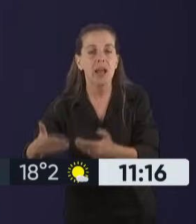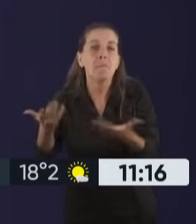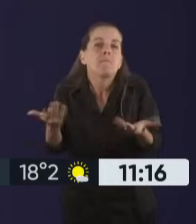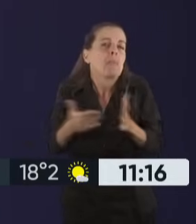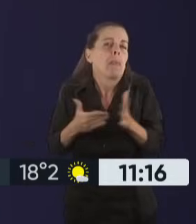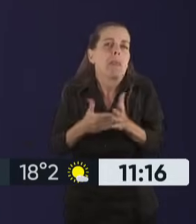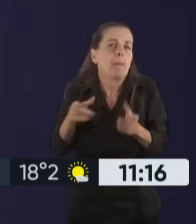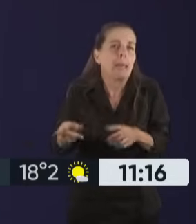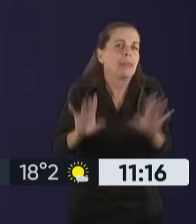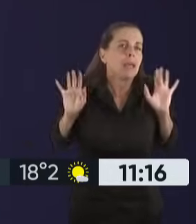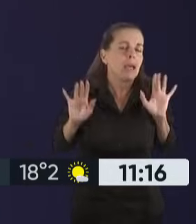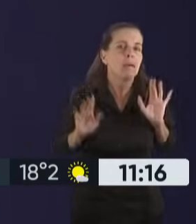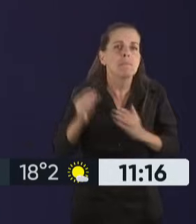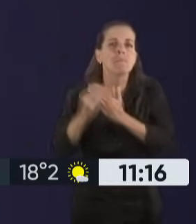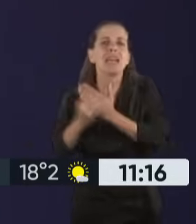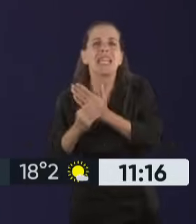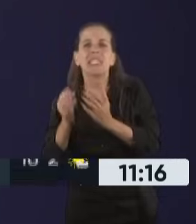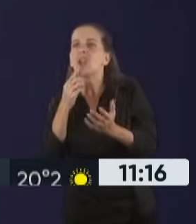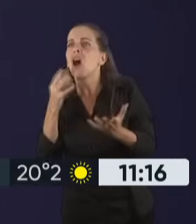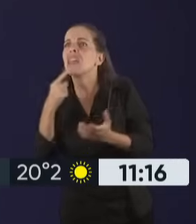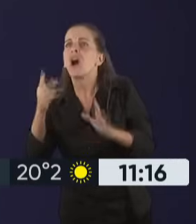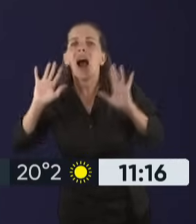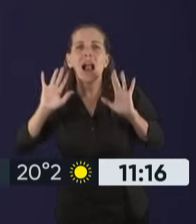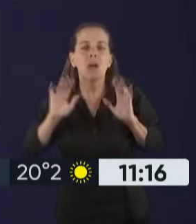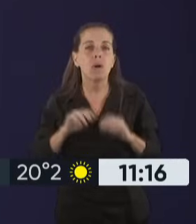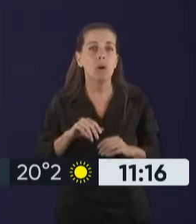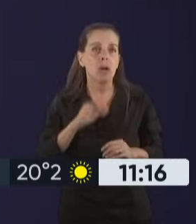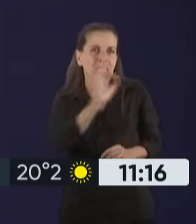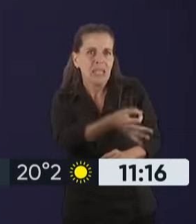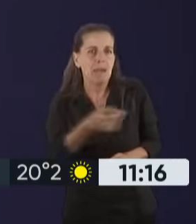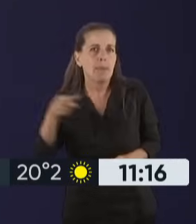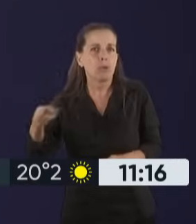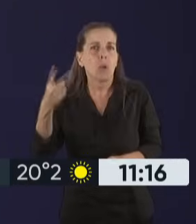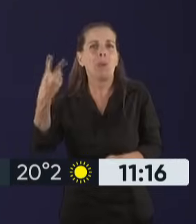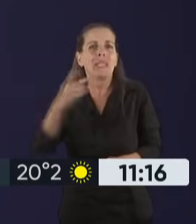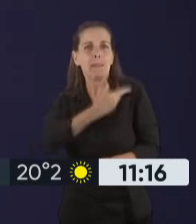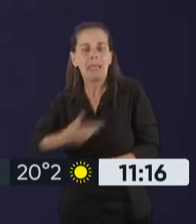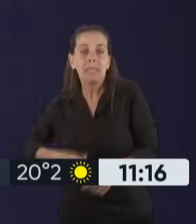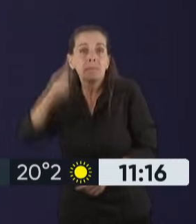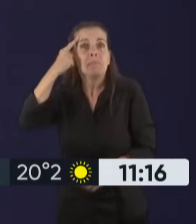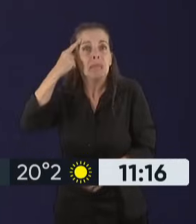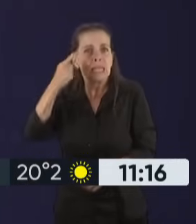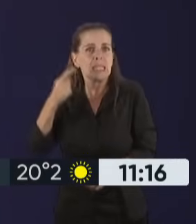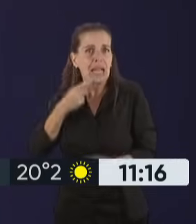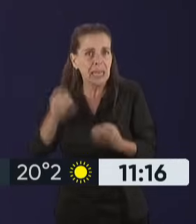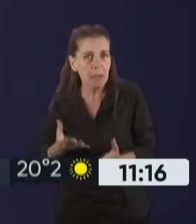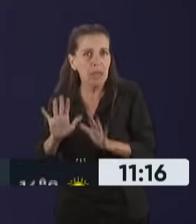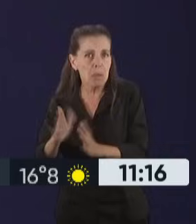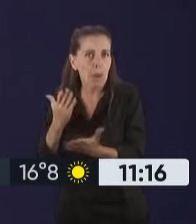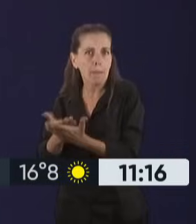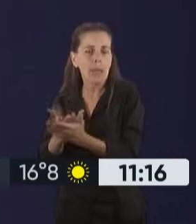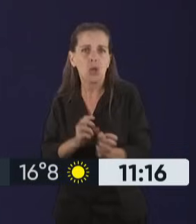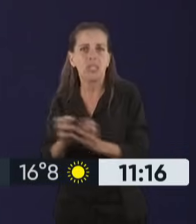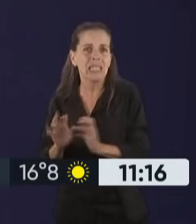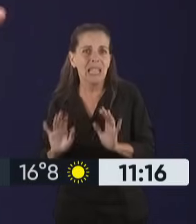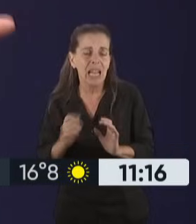son cuestiones de interpretación. Y entendemos que la doctora Villarruel ha hecho la interpretación que creyó más conveniente y más correcta.